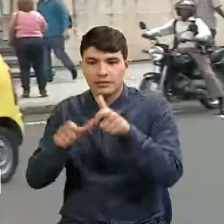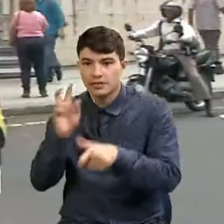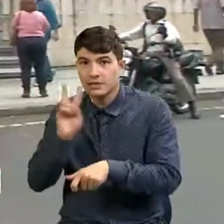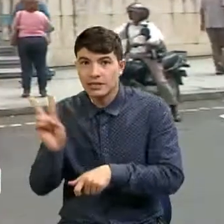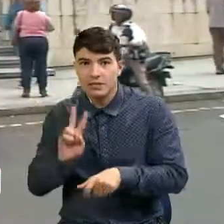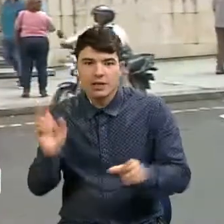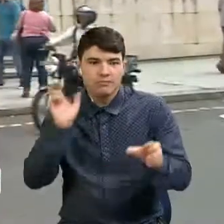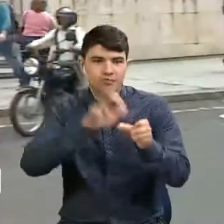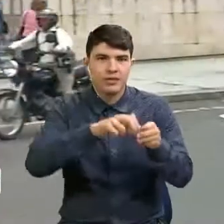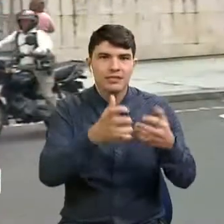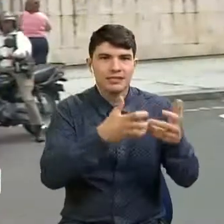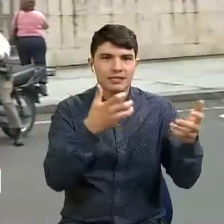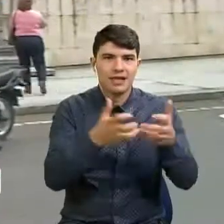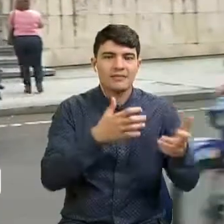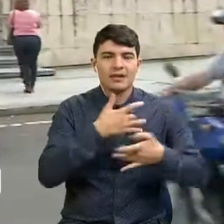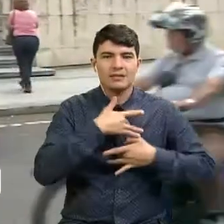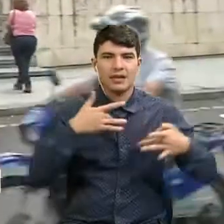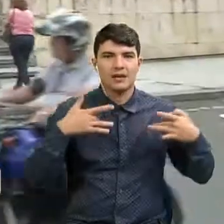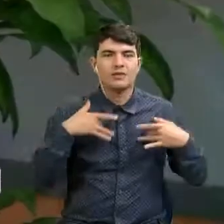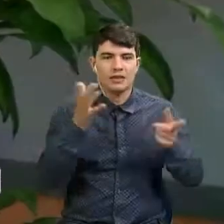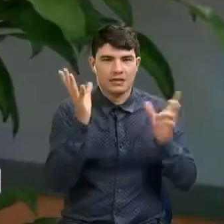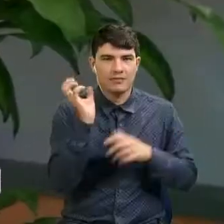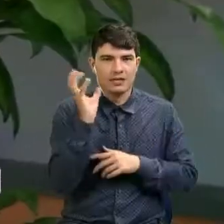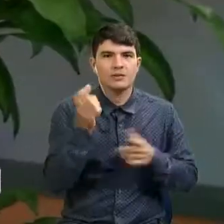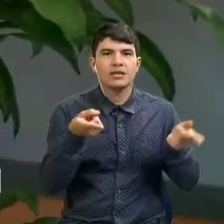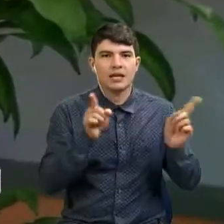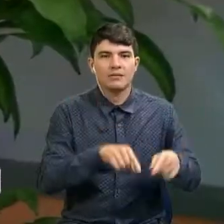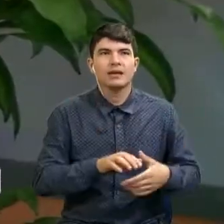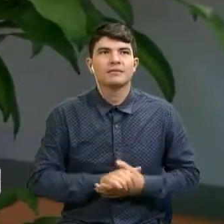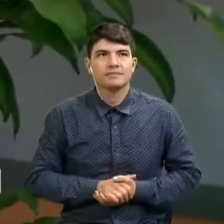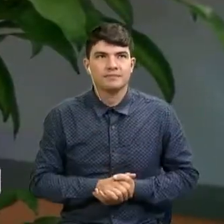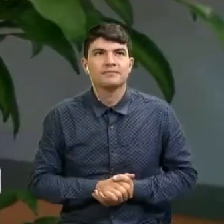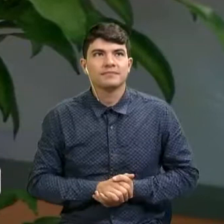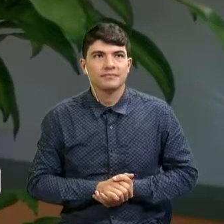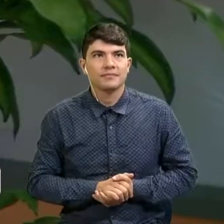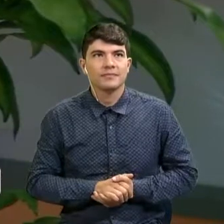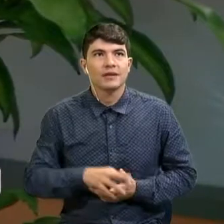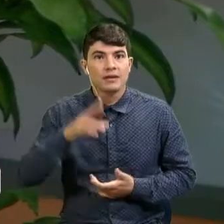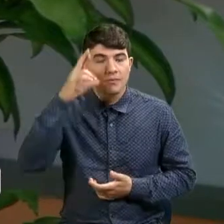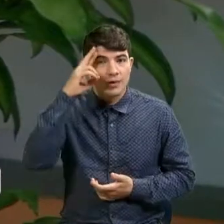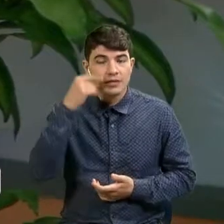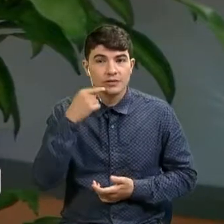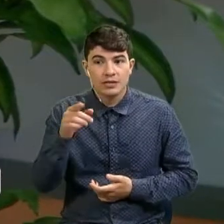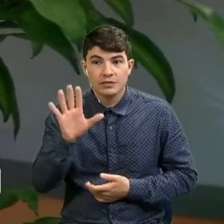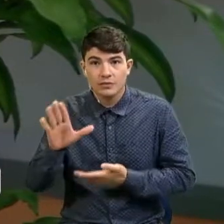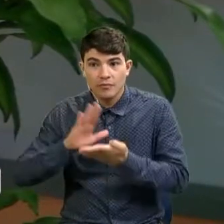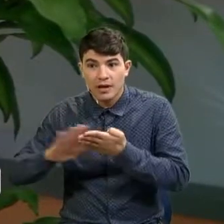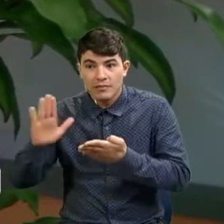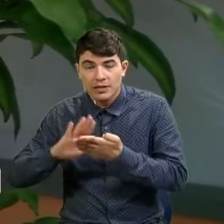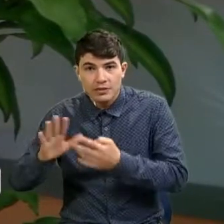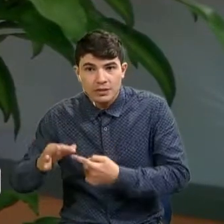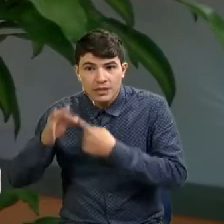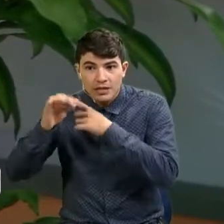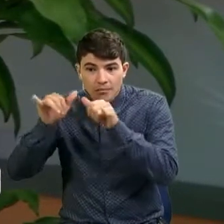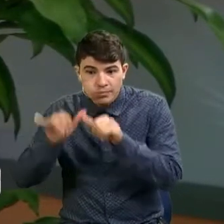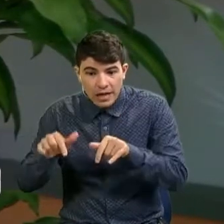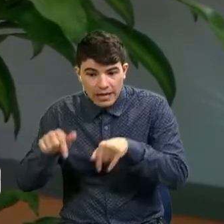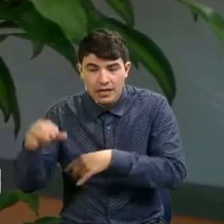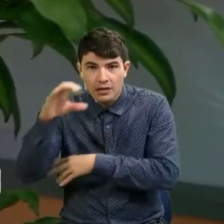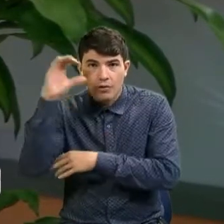los venezolanos al sistema de salud y pensión el cual se dice que el permiso especial de permanencia